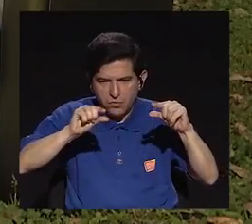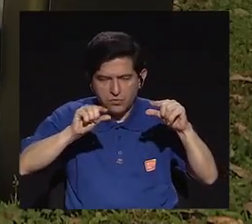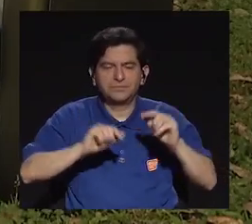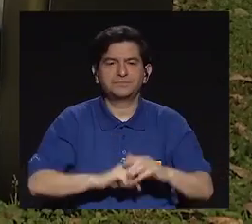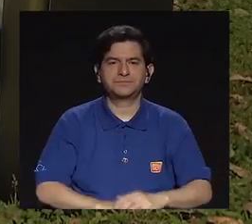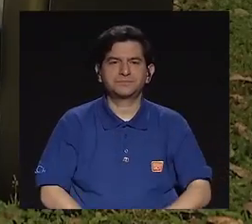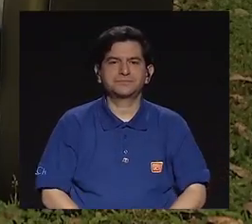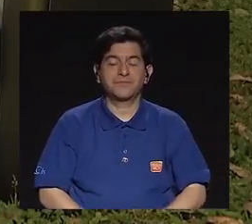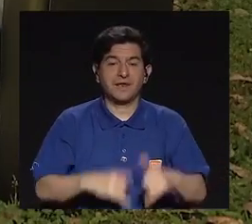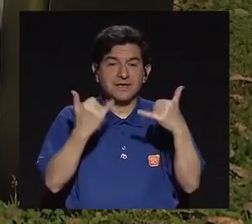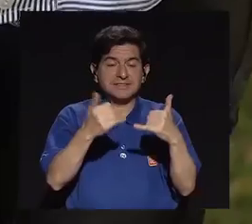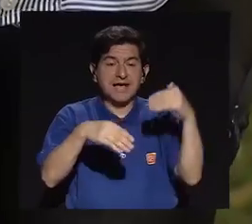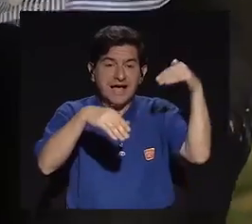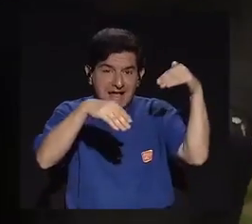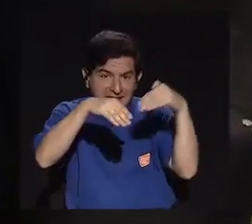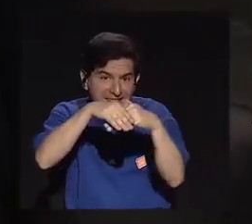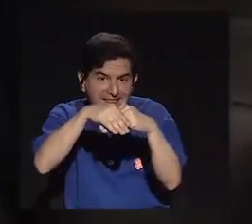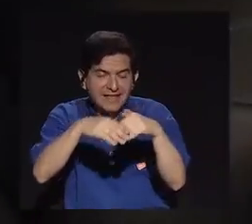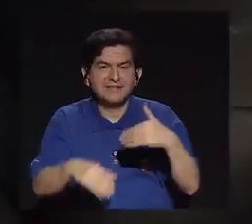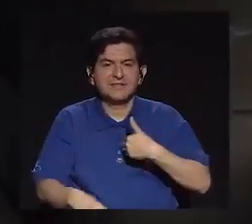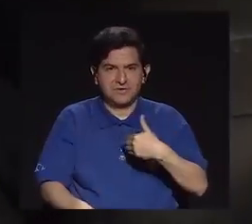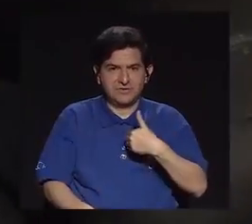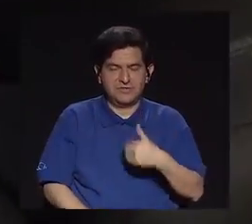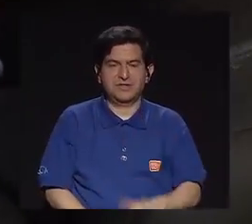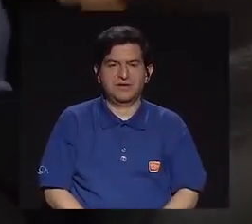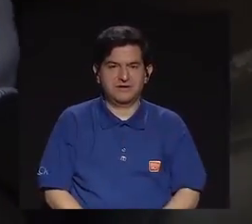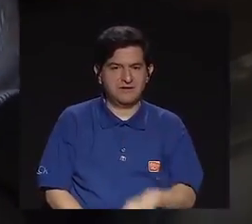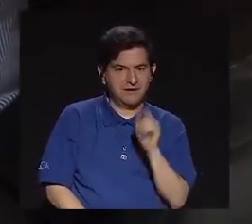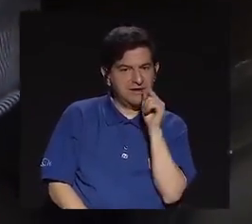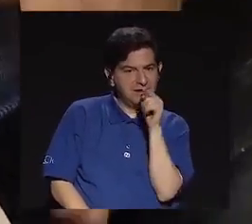oído. Ya adentro vamos a tener